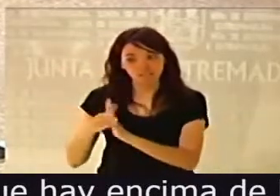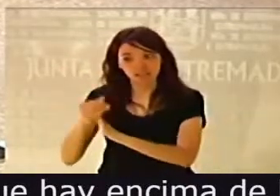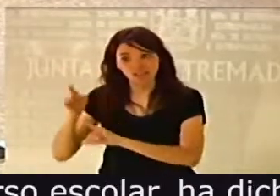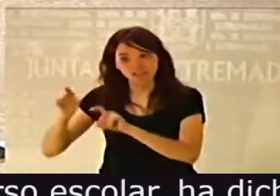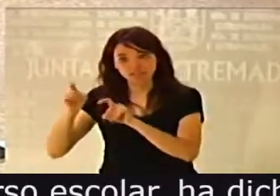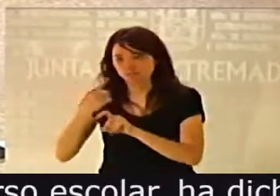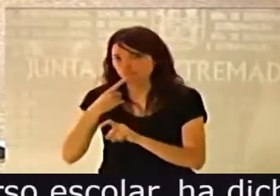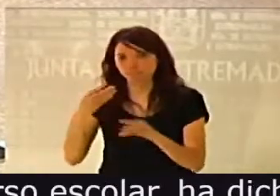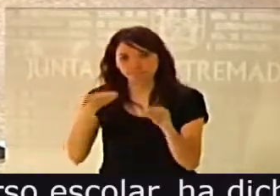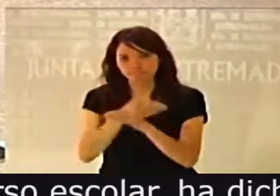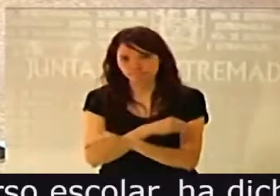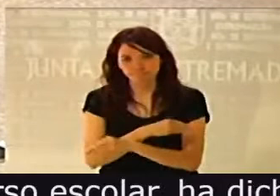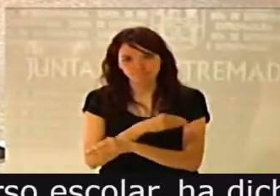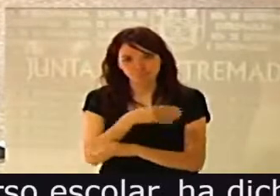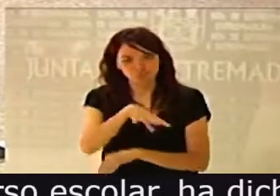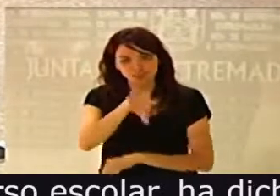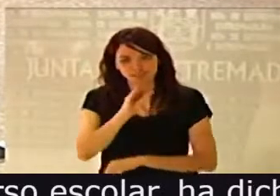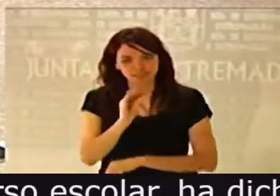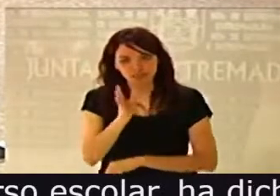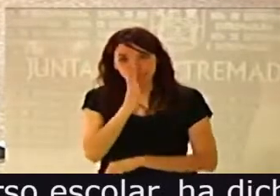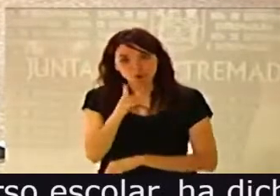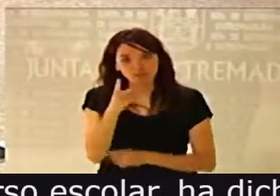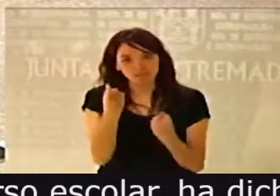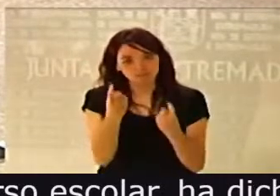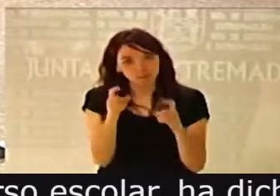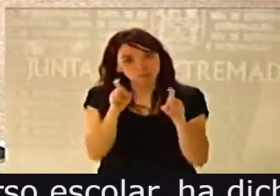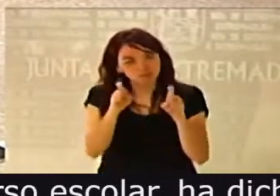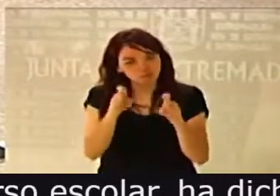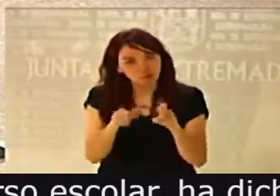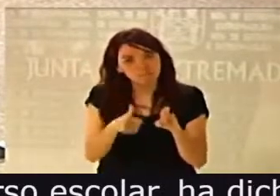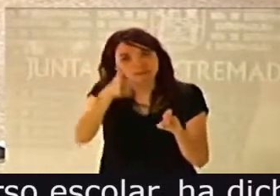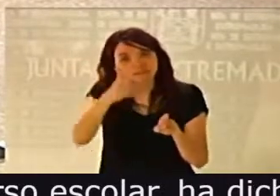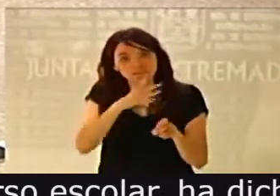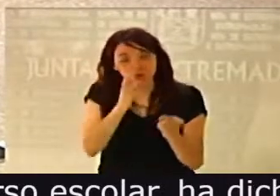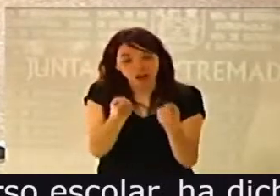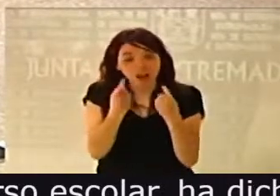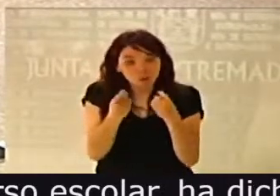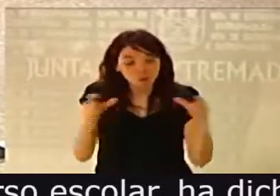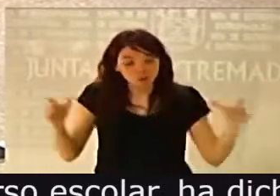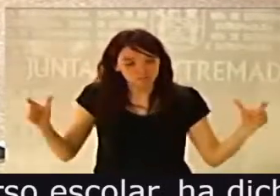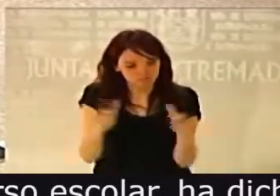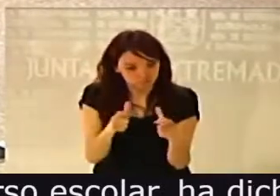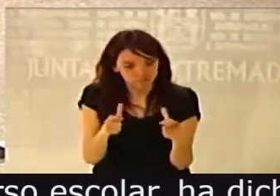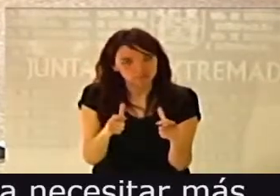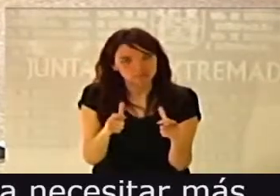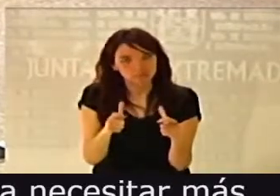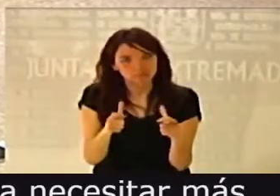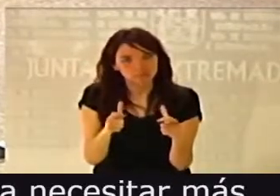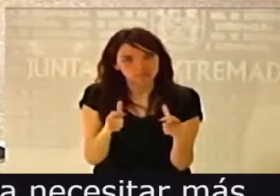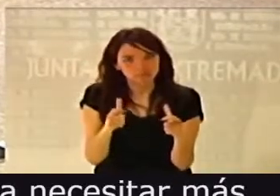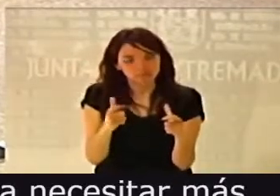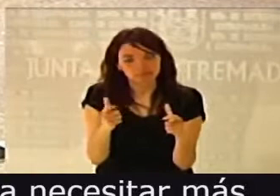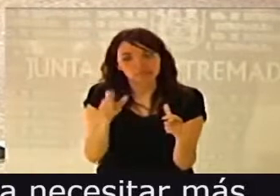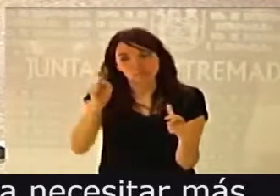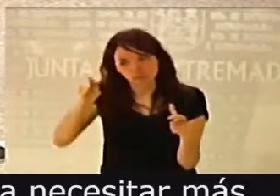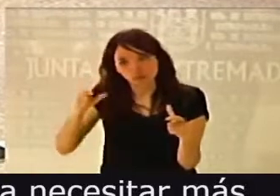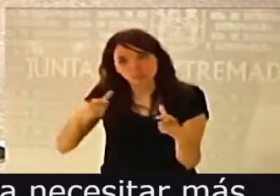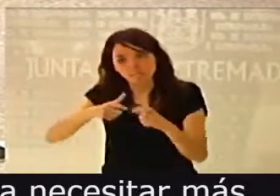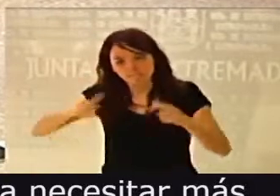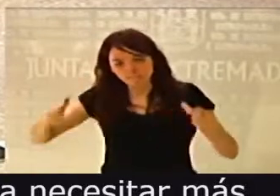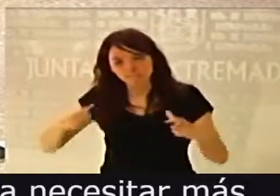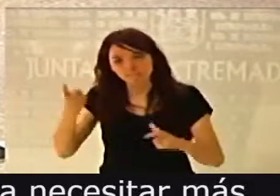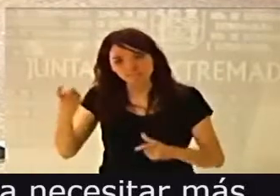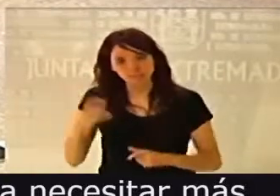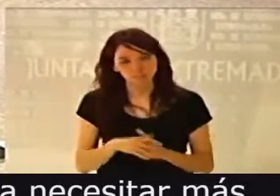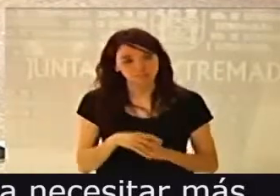más profesores porque va a disminuir la ratio alumnos por aula. Hace unos días usted misma dijo que de